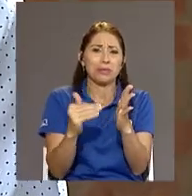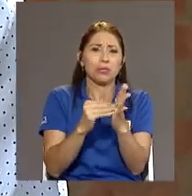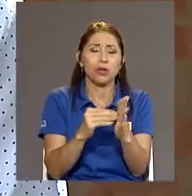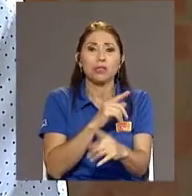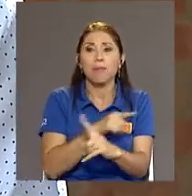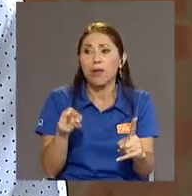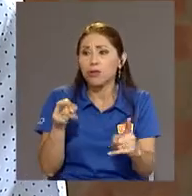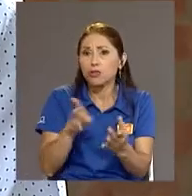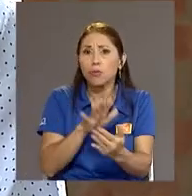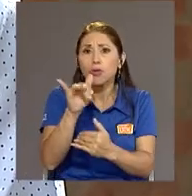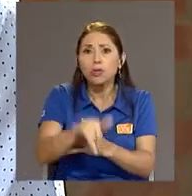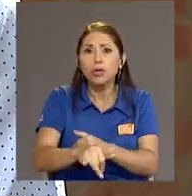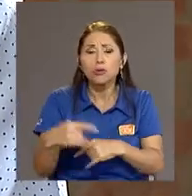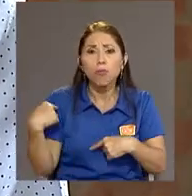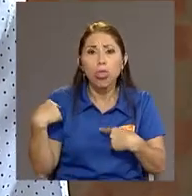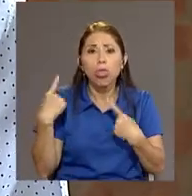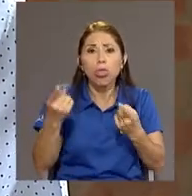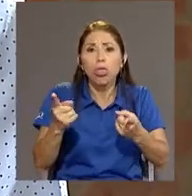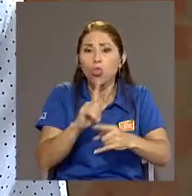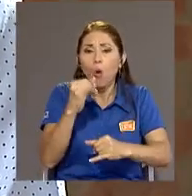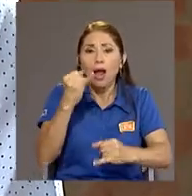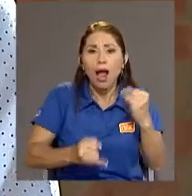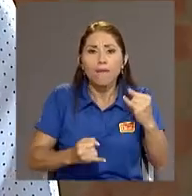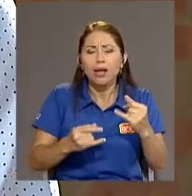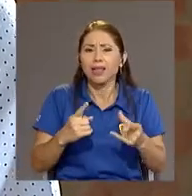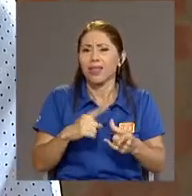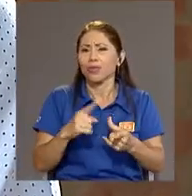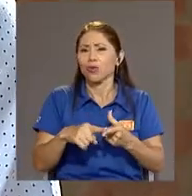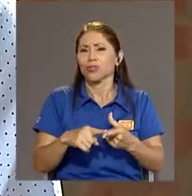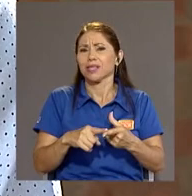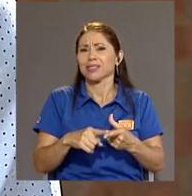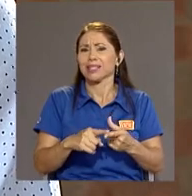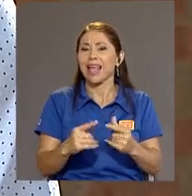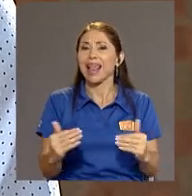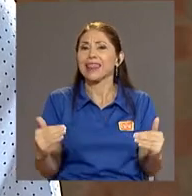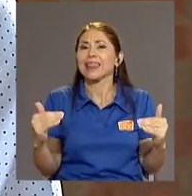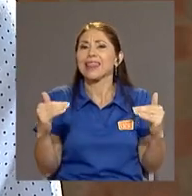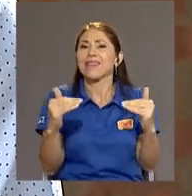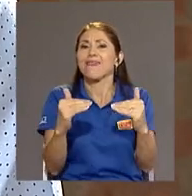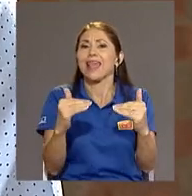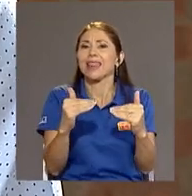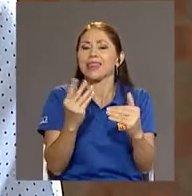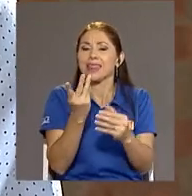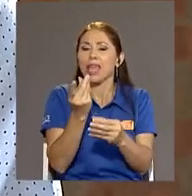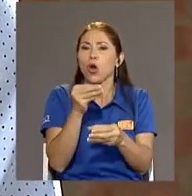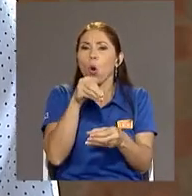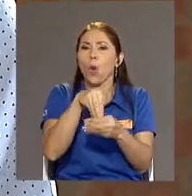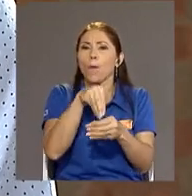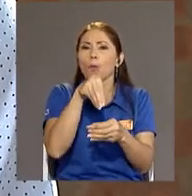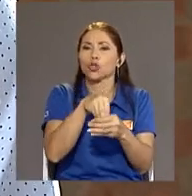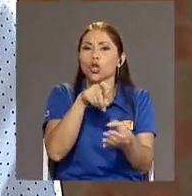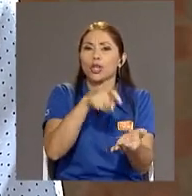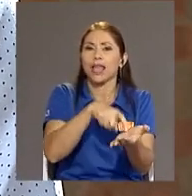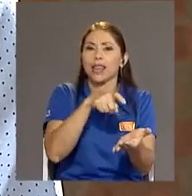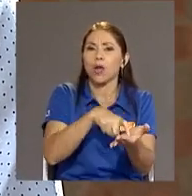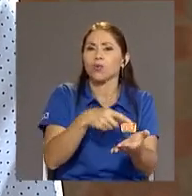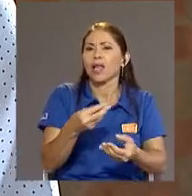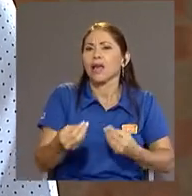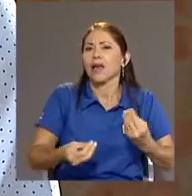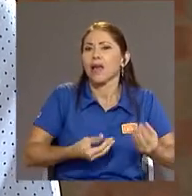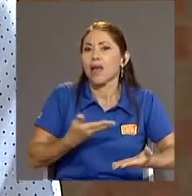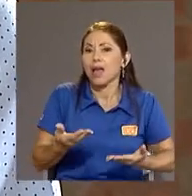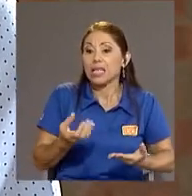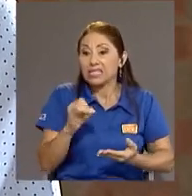acaban. Ese es el detalle. Entonces, ¿cuál está siendo el nivel de composición de deuda si son proyectos que no acaban?